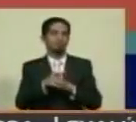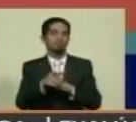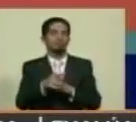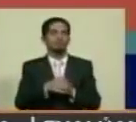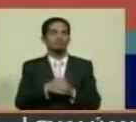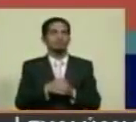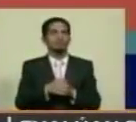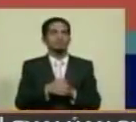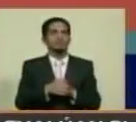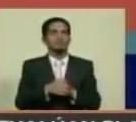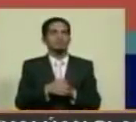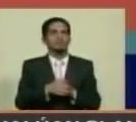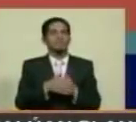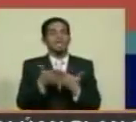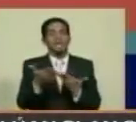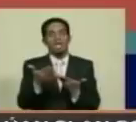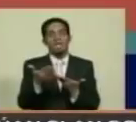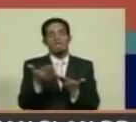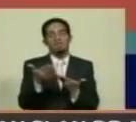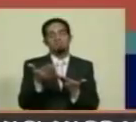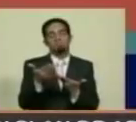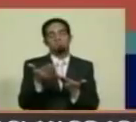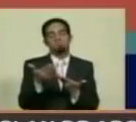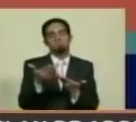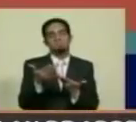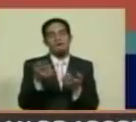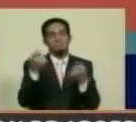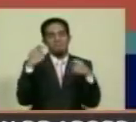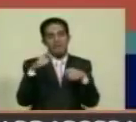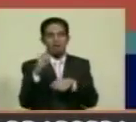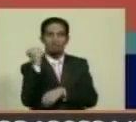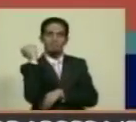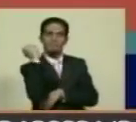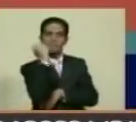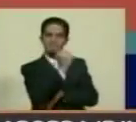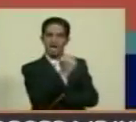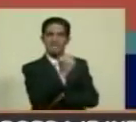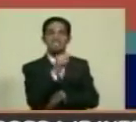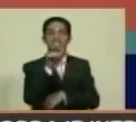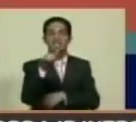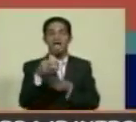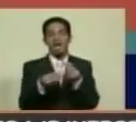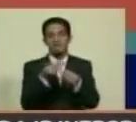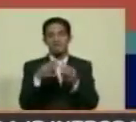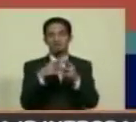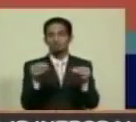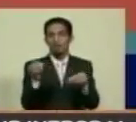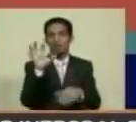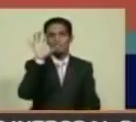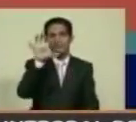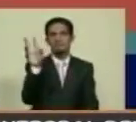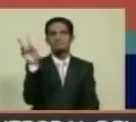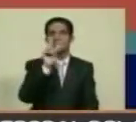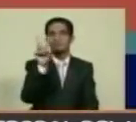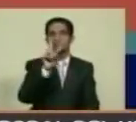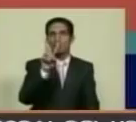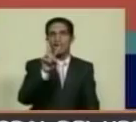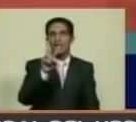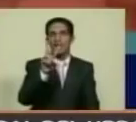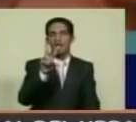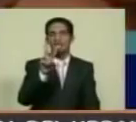hubiera podido sumir a toda la República Bolivariana de Venezuela en la